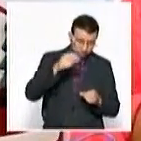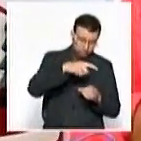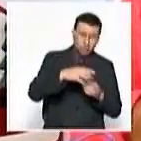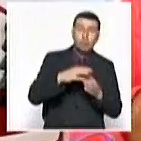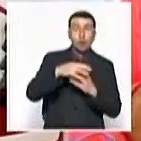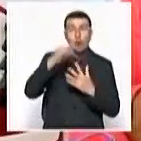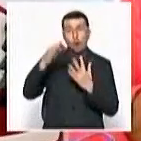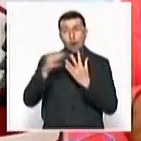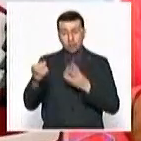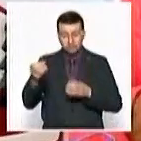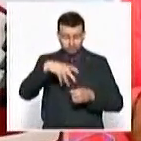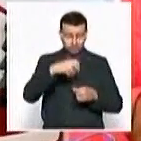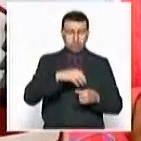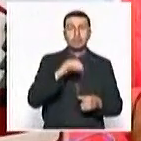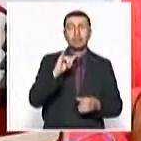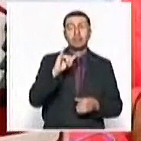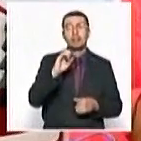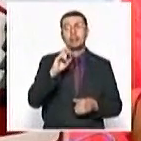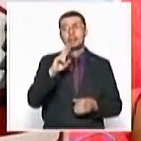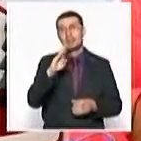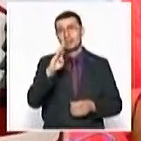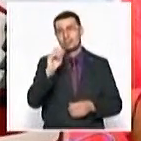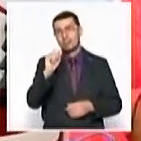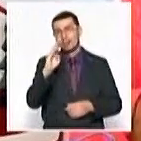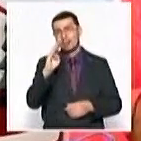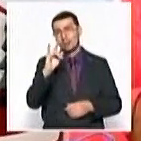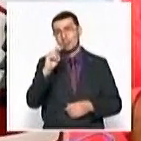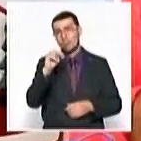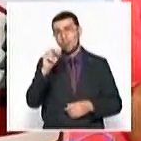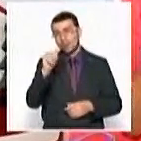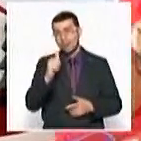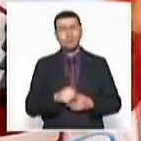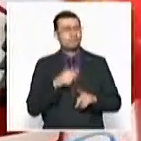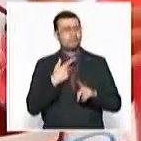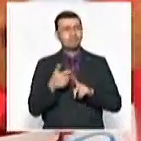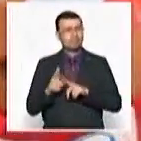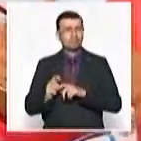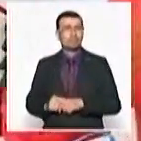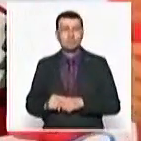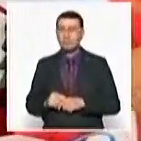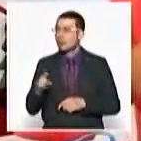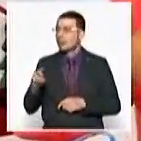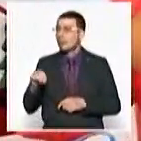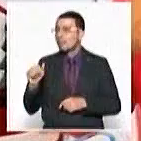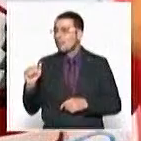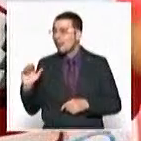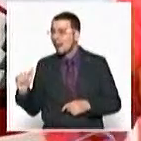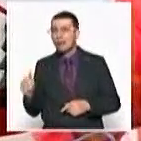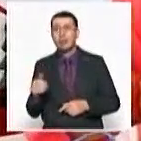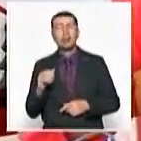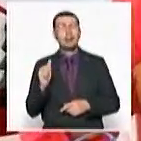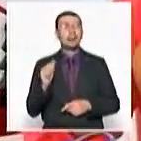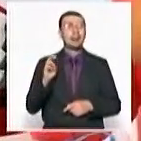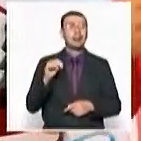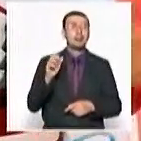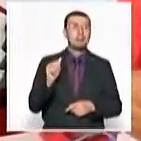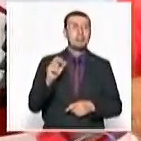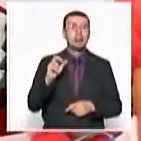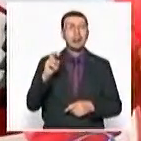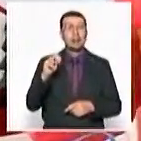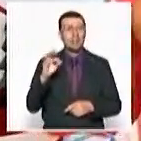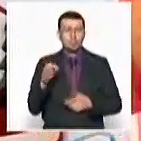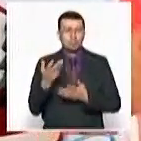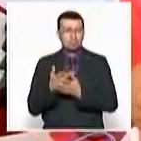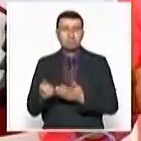que pueden utilizar: la chía, la quinoa, la maca, el amaranto. Cambiar un poco todos esos alimentos rutinarios, que es la papa, el arroz,